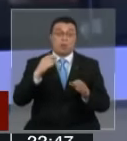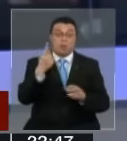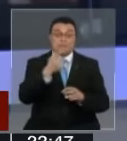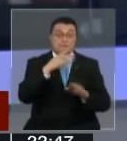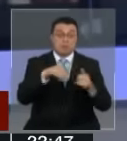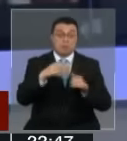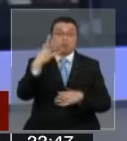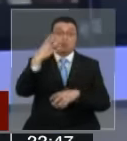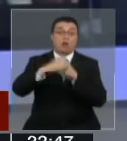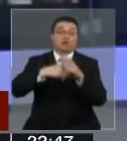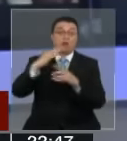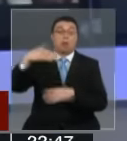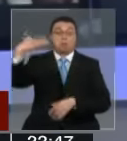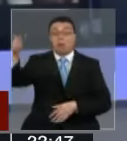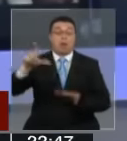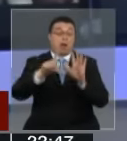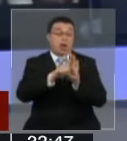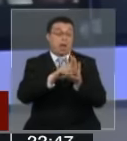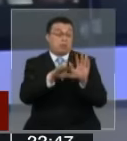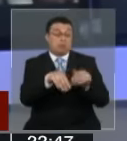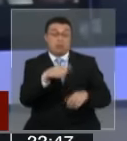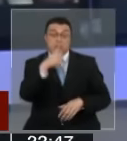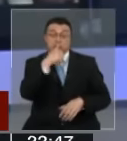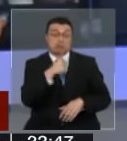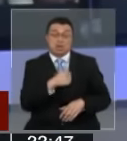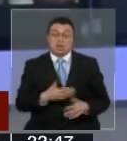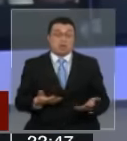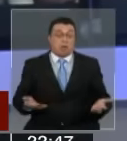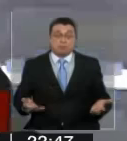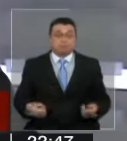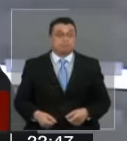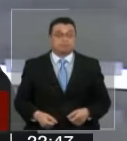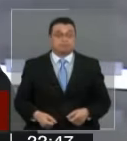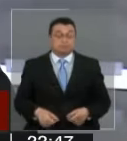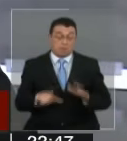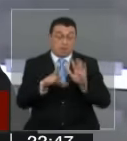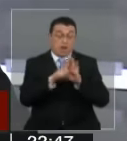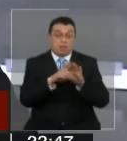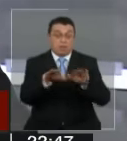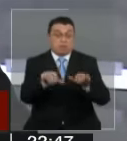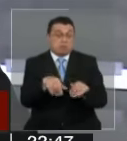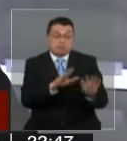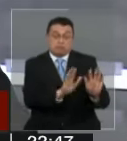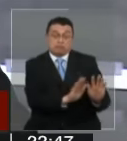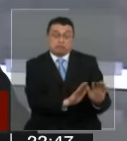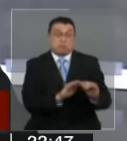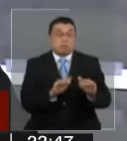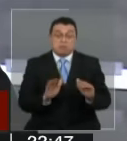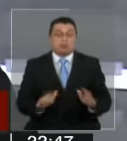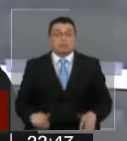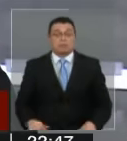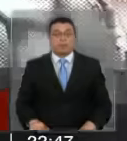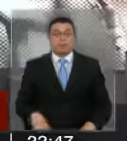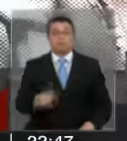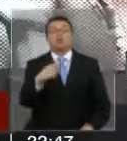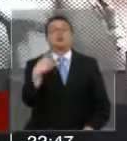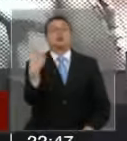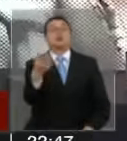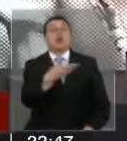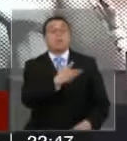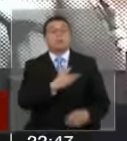en 4 años más, esta ley va a seguir secreta, esta ley va a seguir en el mismo estado. Y todos los presidentes